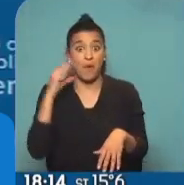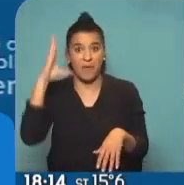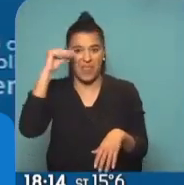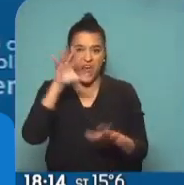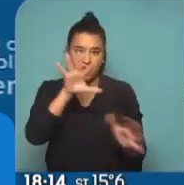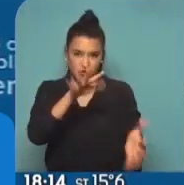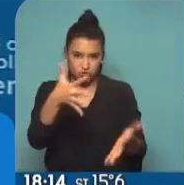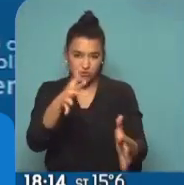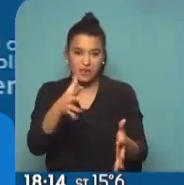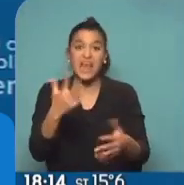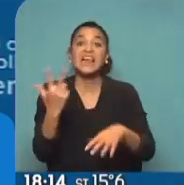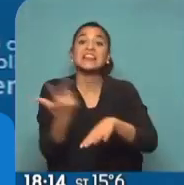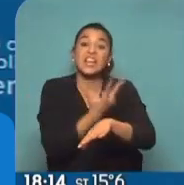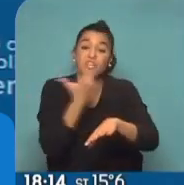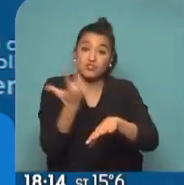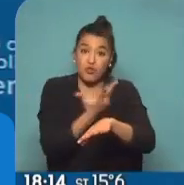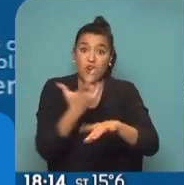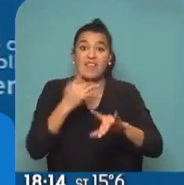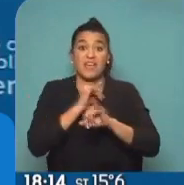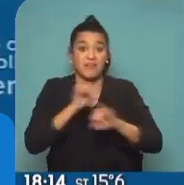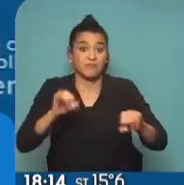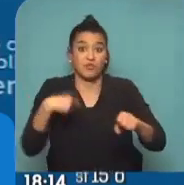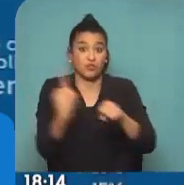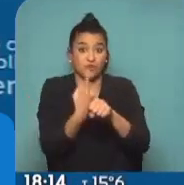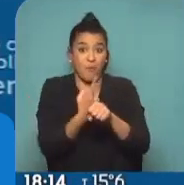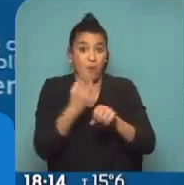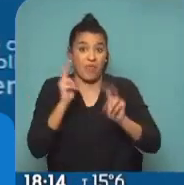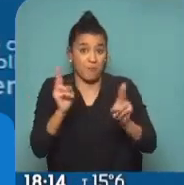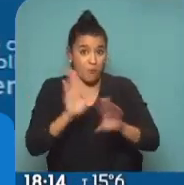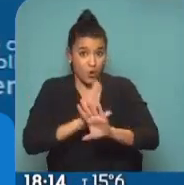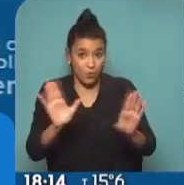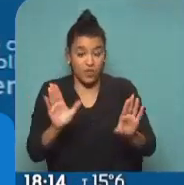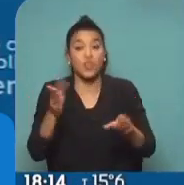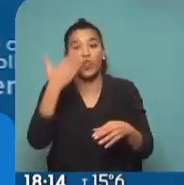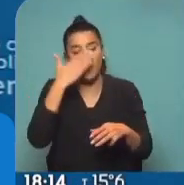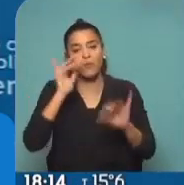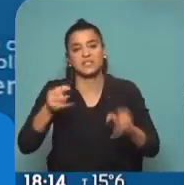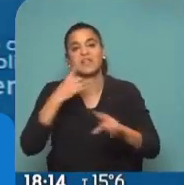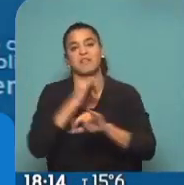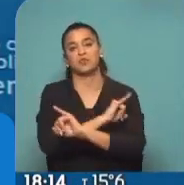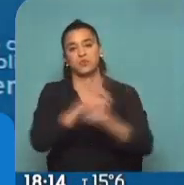recordemos que hay 3 horas de veda, comenzará, como habían dicho el ministro, la difusión de resultados. Muchas gracias. Gracias.